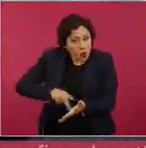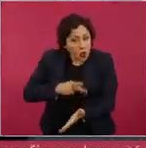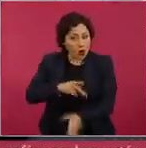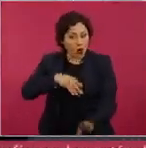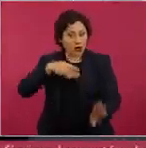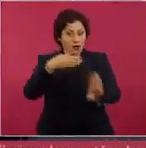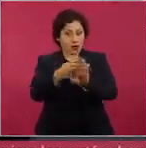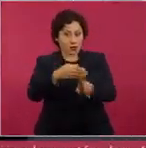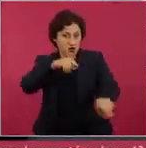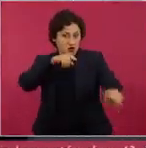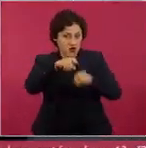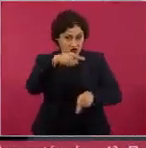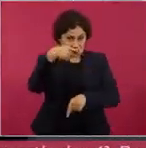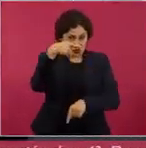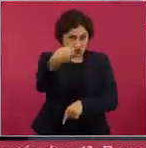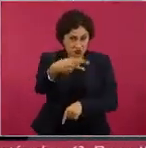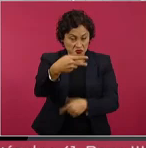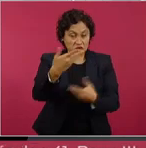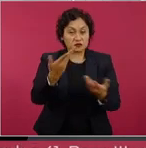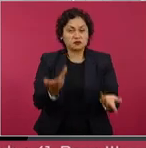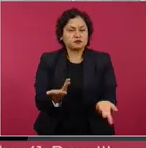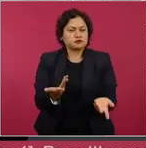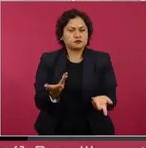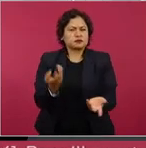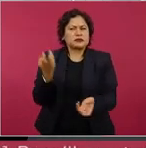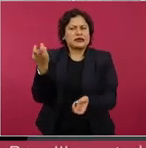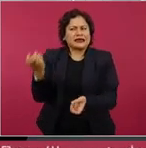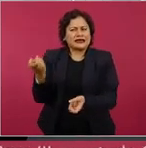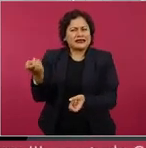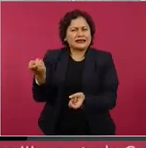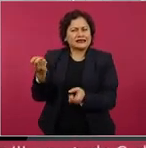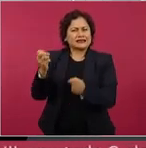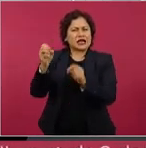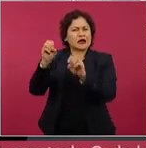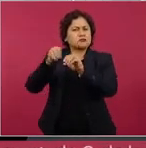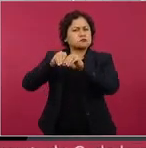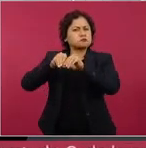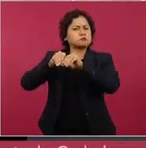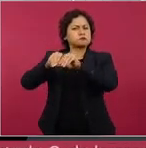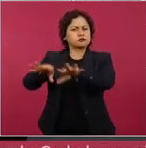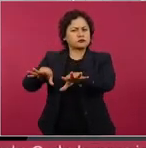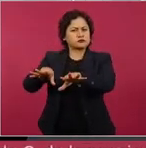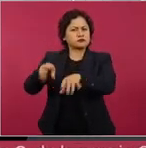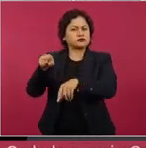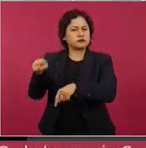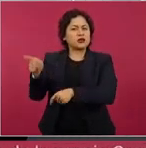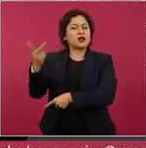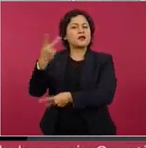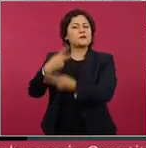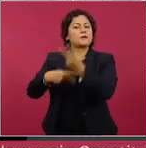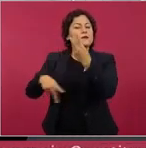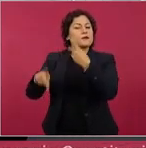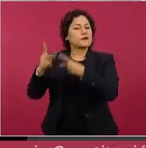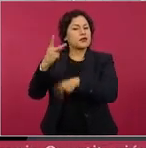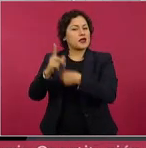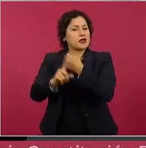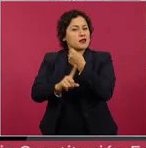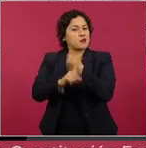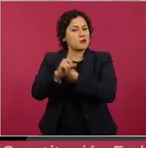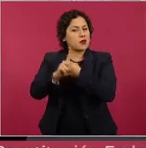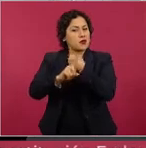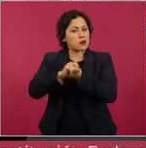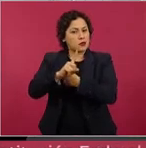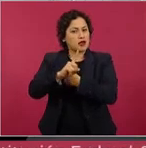gobierno y funcionarios? ¿Este tipo de publicaciones entorpecen el mismo